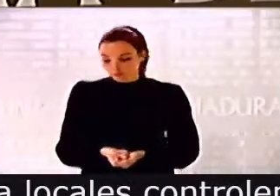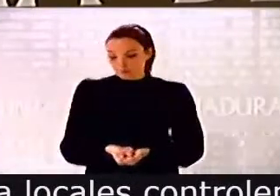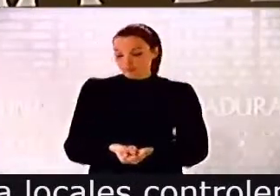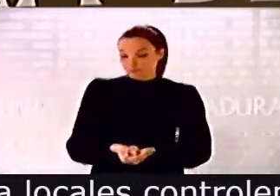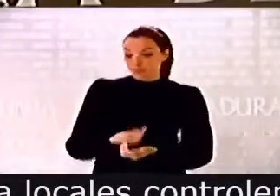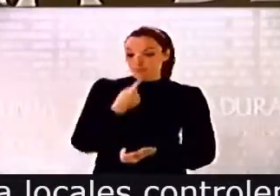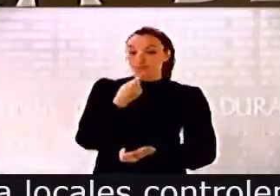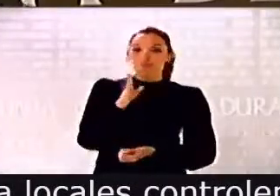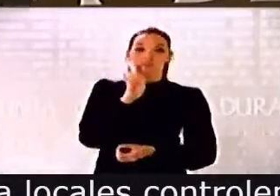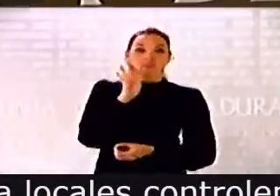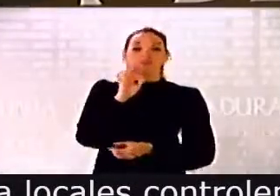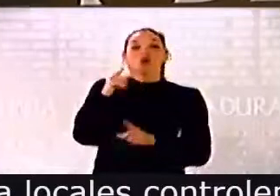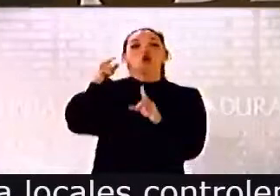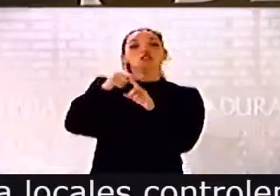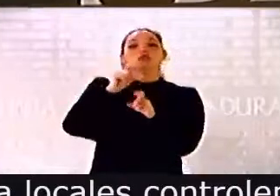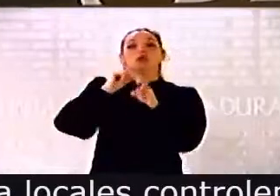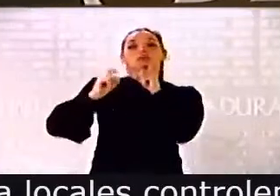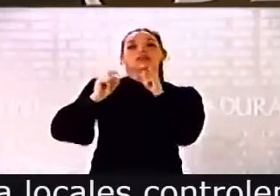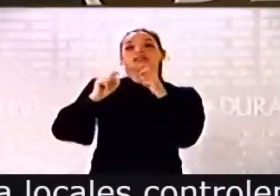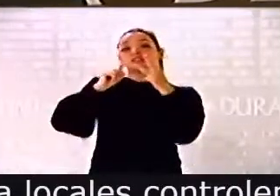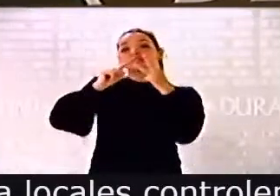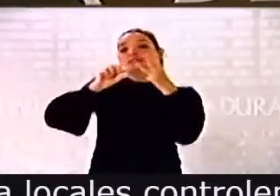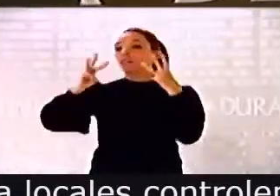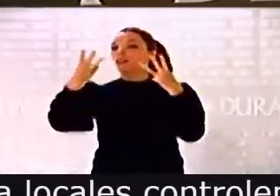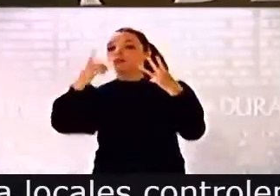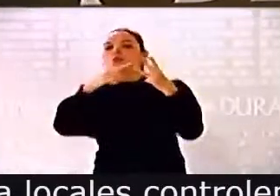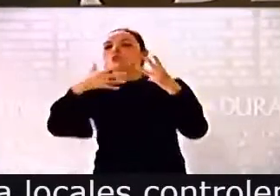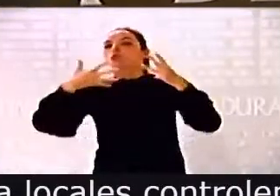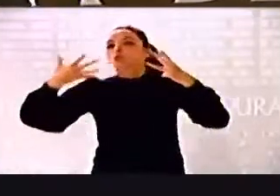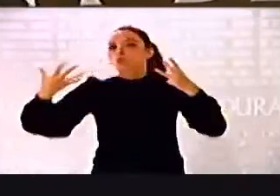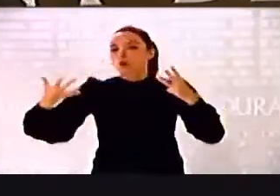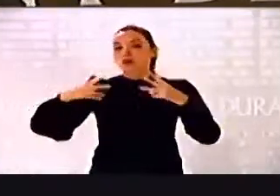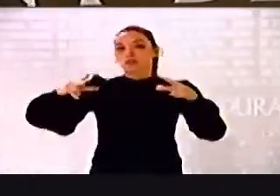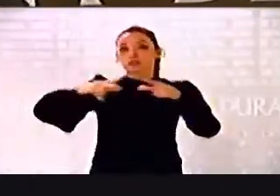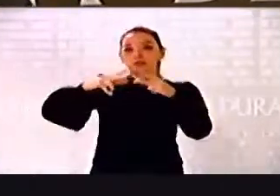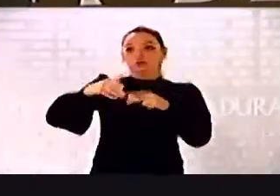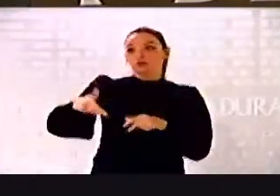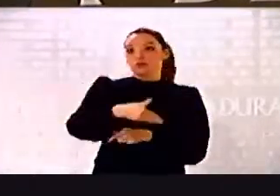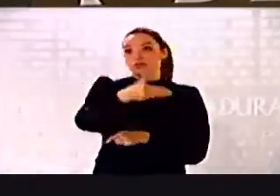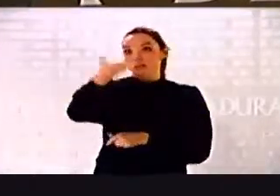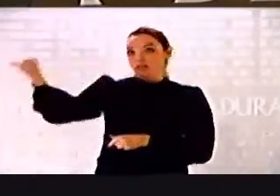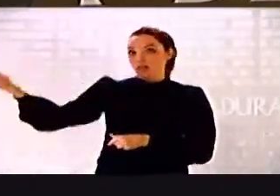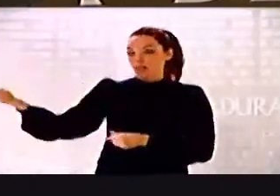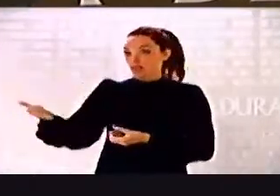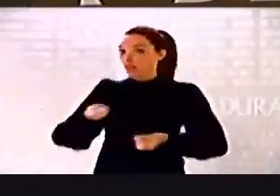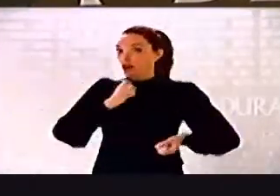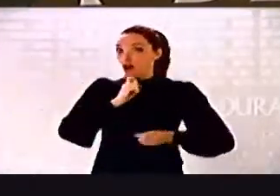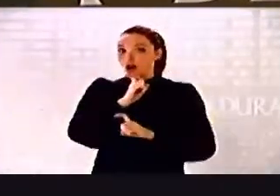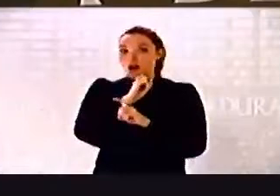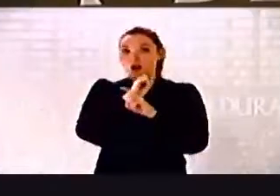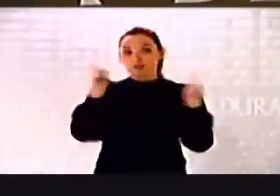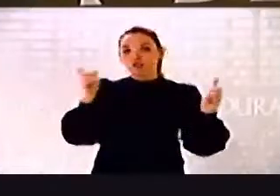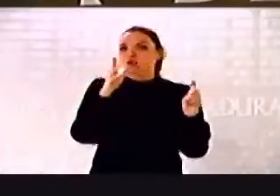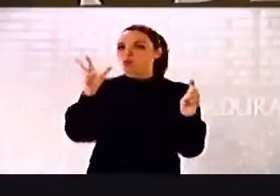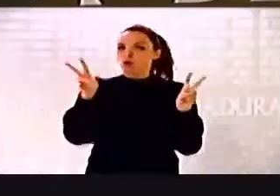Les decía que el tercer objetivo de la rueda de prensa es comunicarles a la ciudadanía en esta